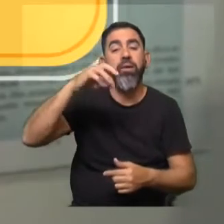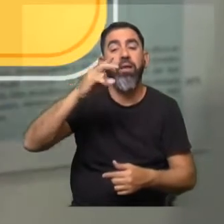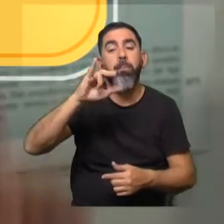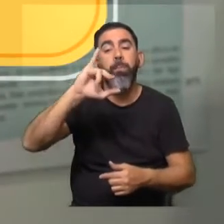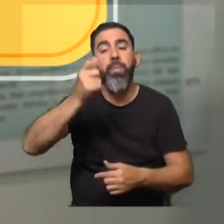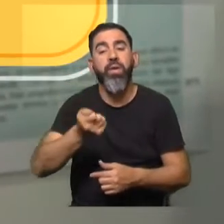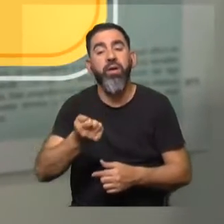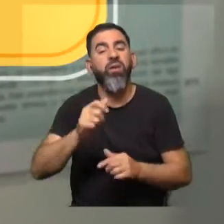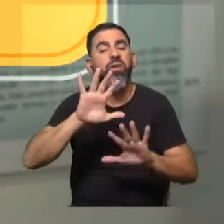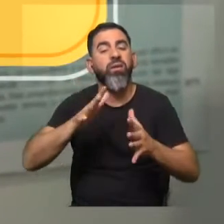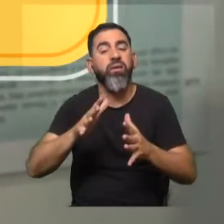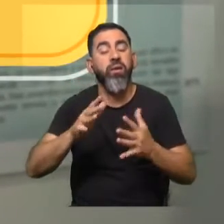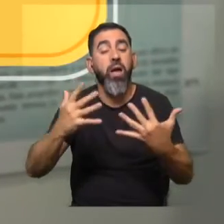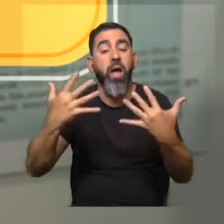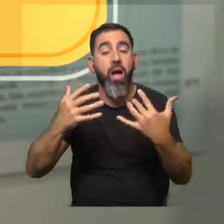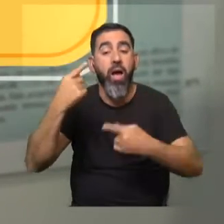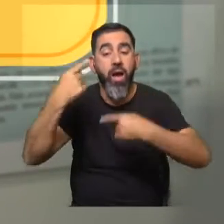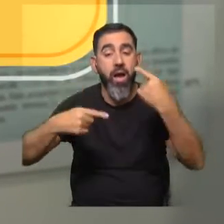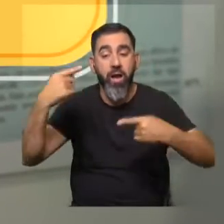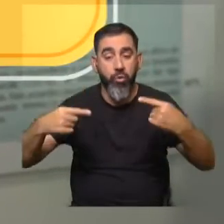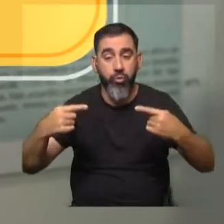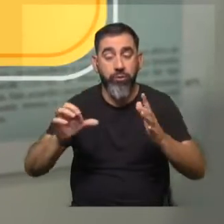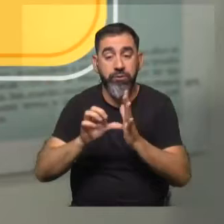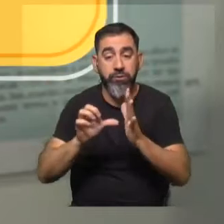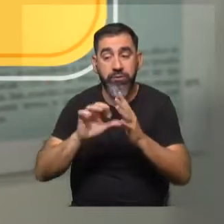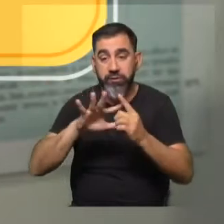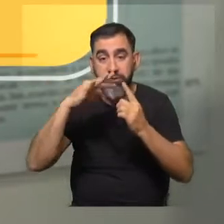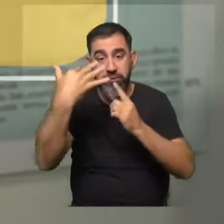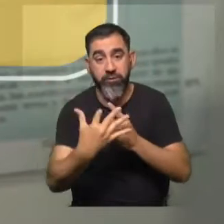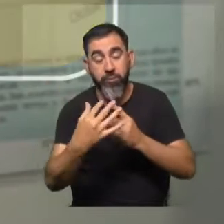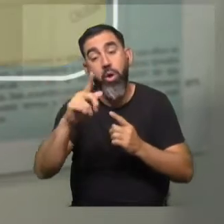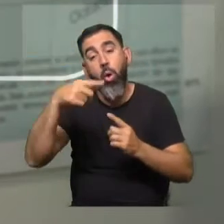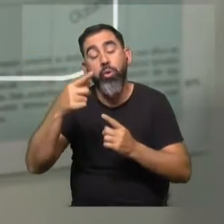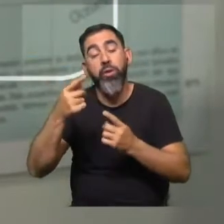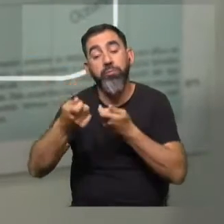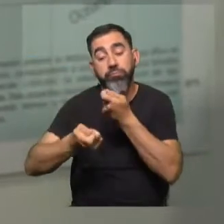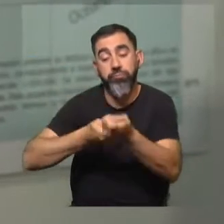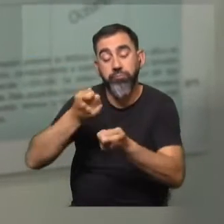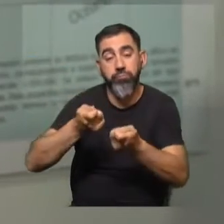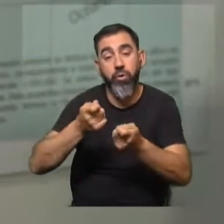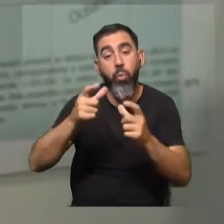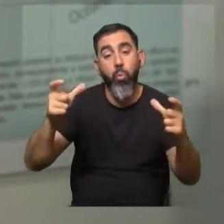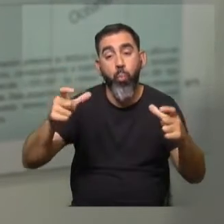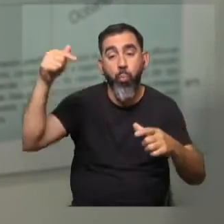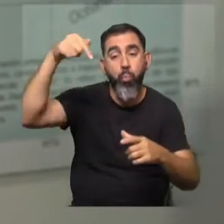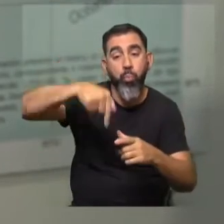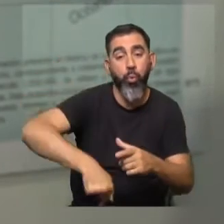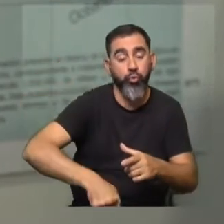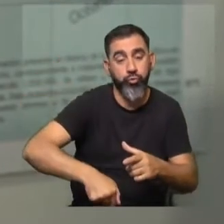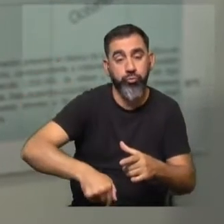que hemos estado trabajando por lo menos teóricamente, y las instalaciones de pozos